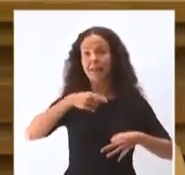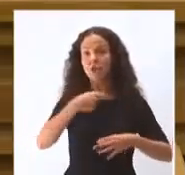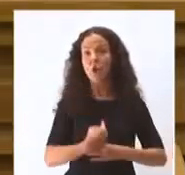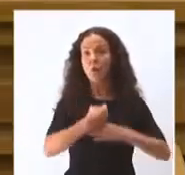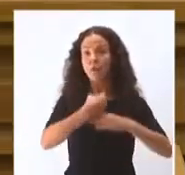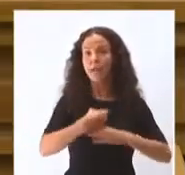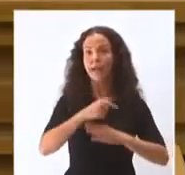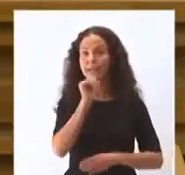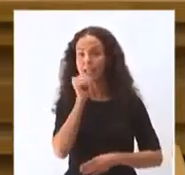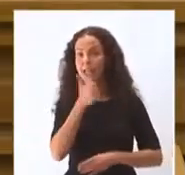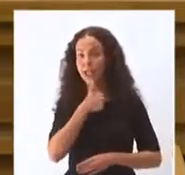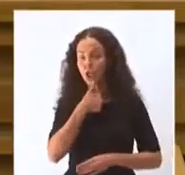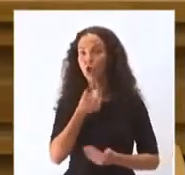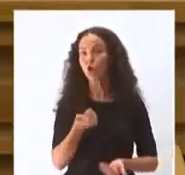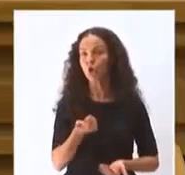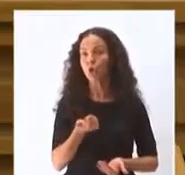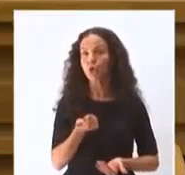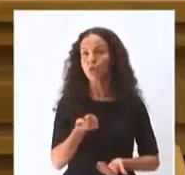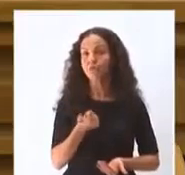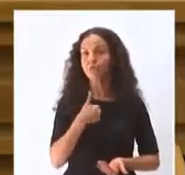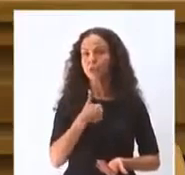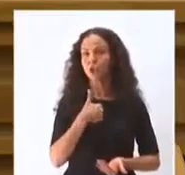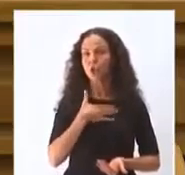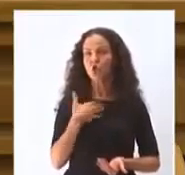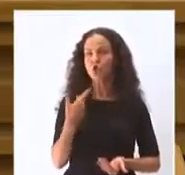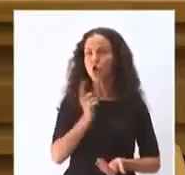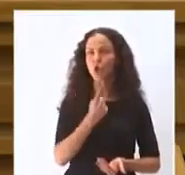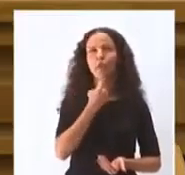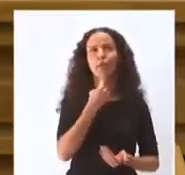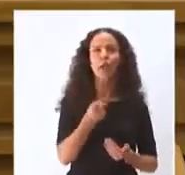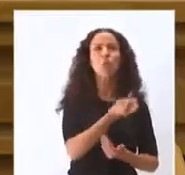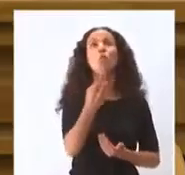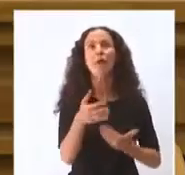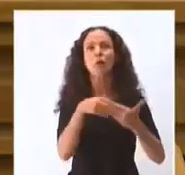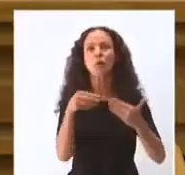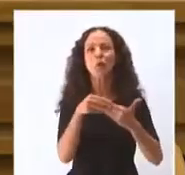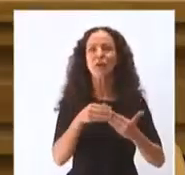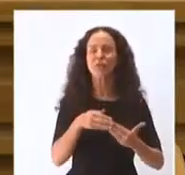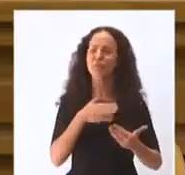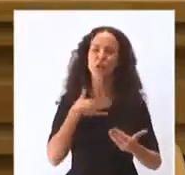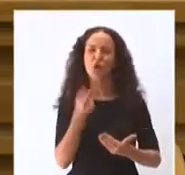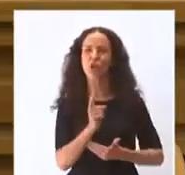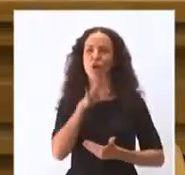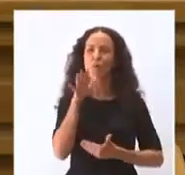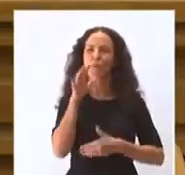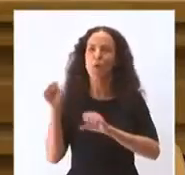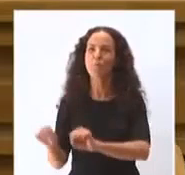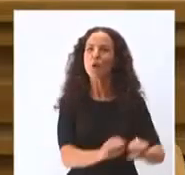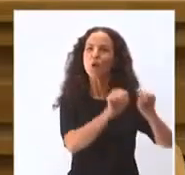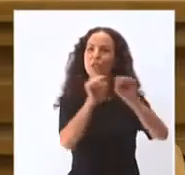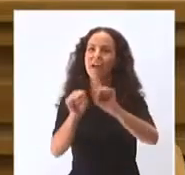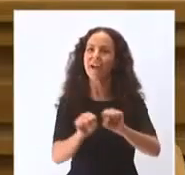discreciones nos obligan incluso a tener que dar casi no quisiera dar número de usuarios ni nada por proteger la reserva